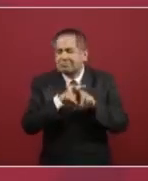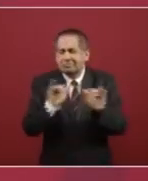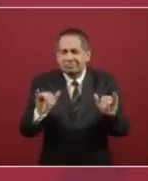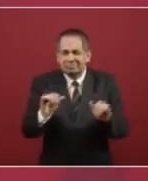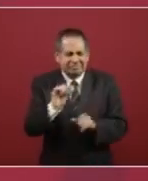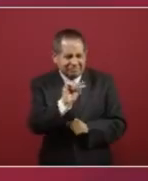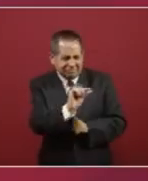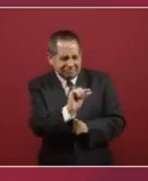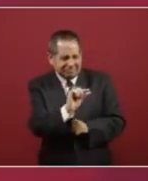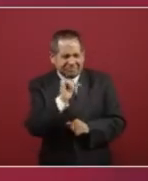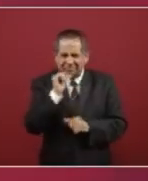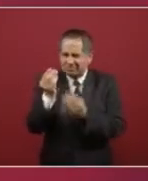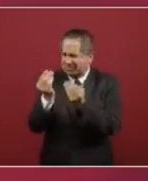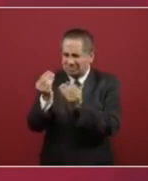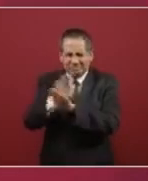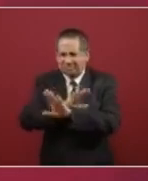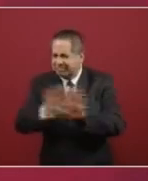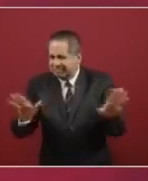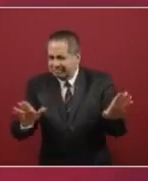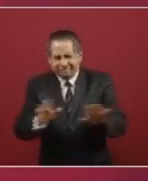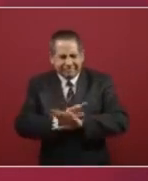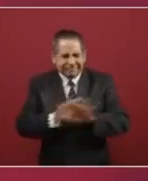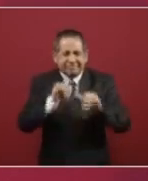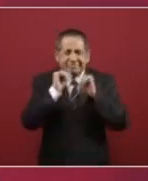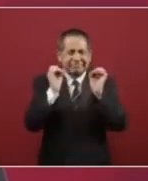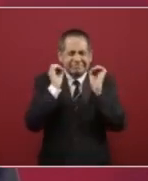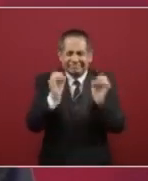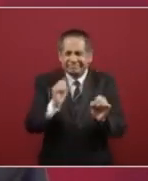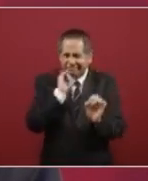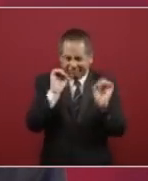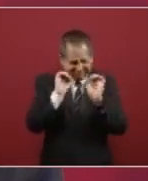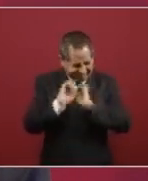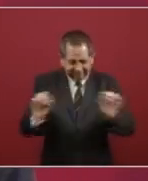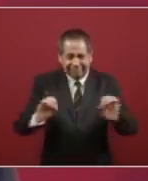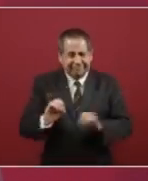ni poquito ni muchito, nada.